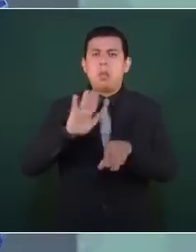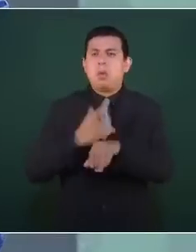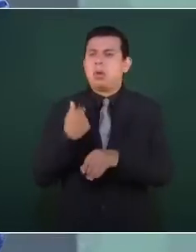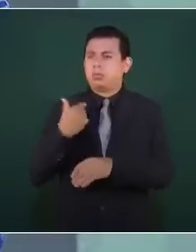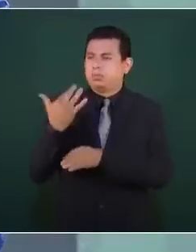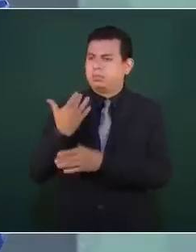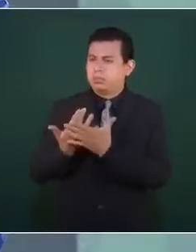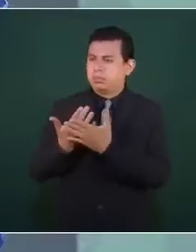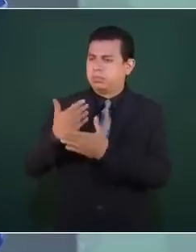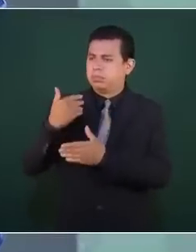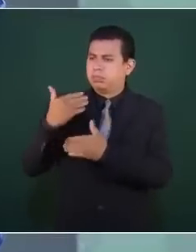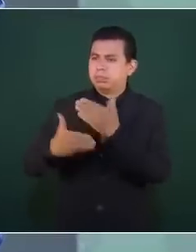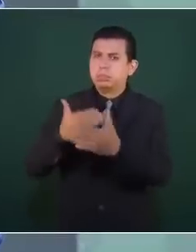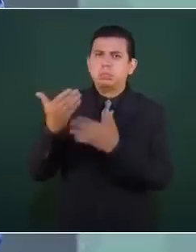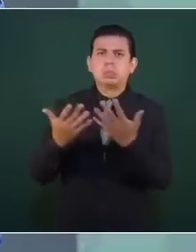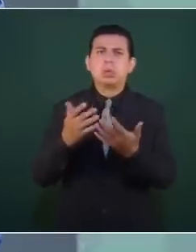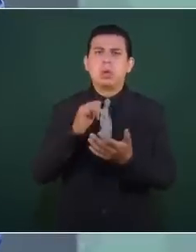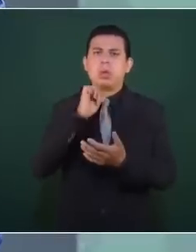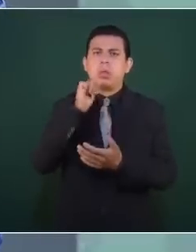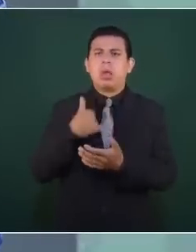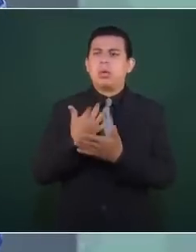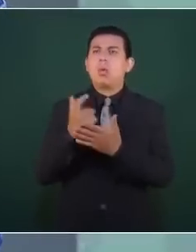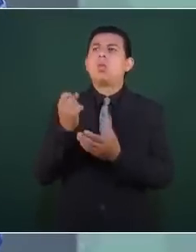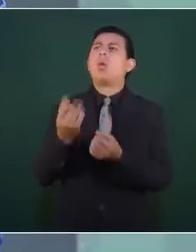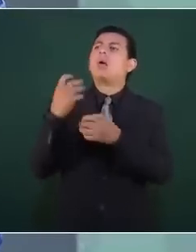a la Suprema Corte de Justicia